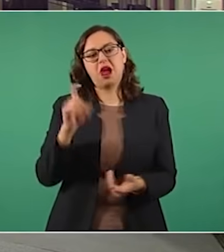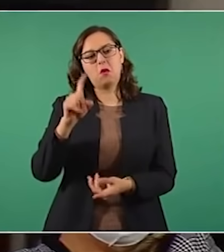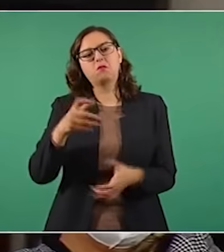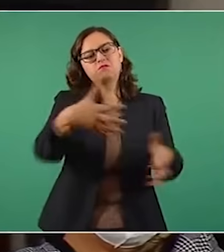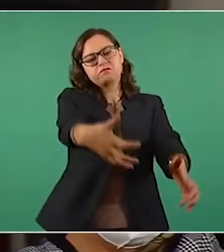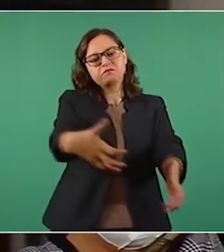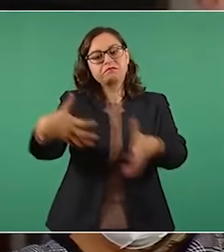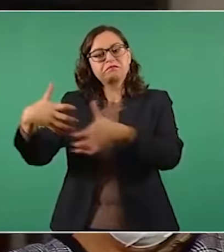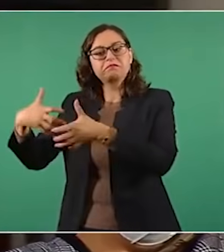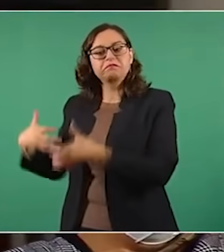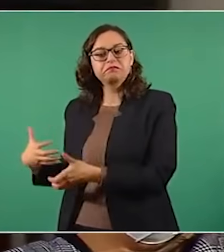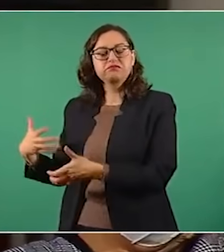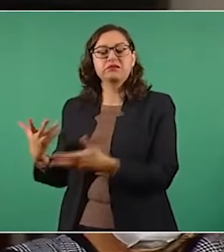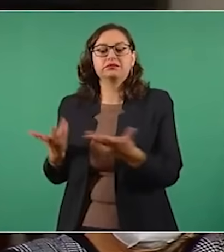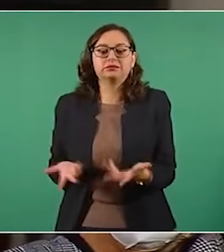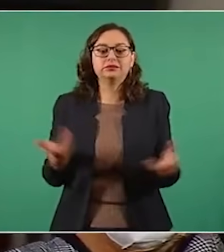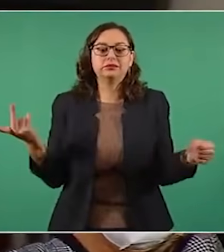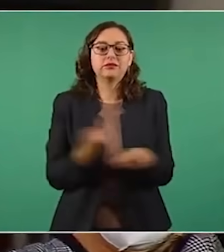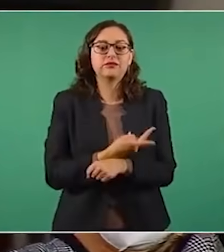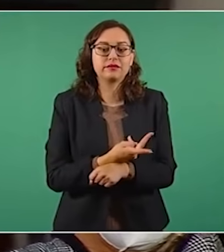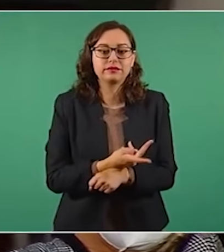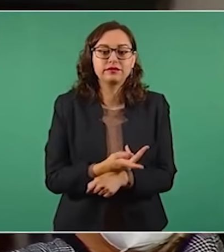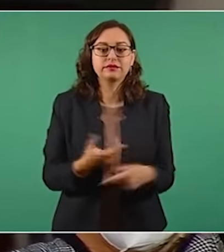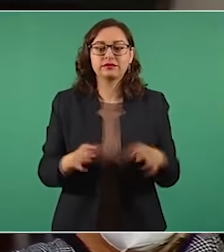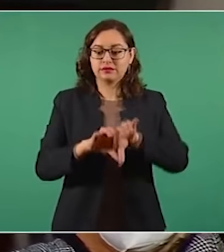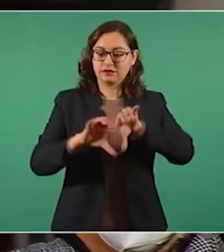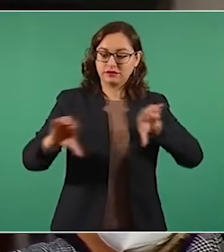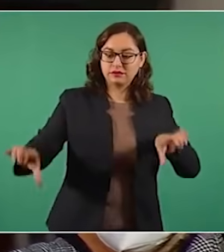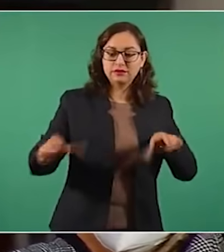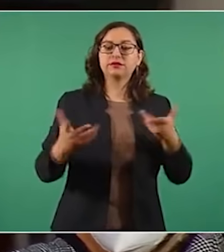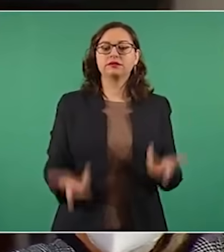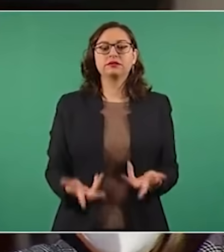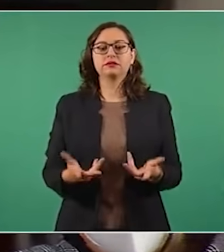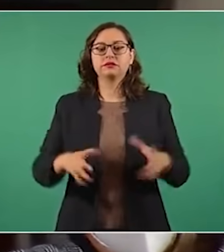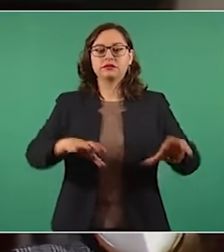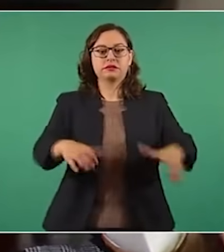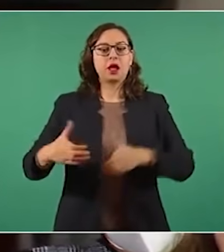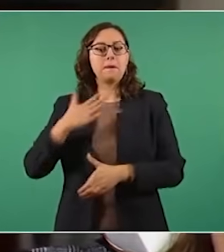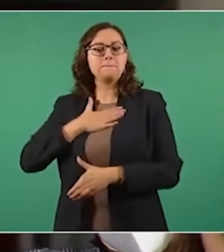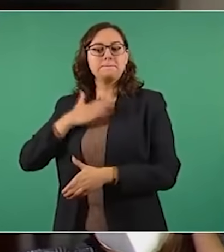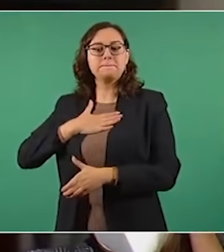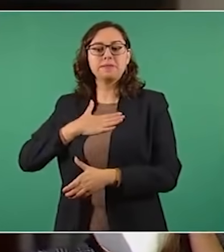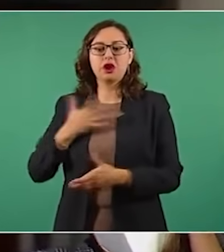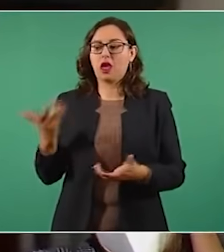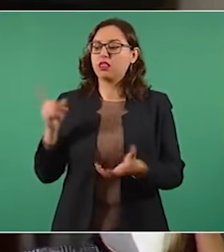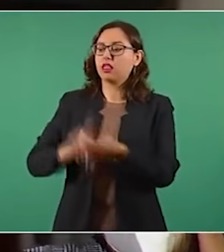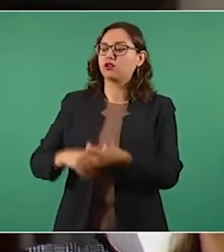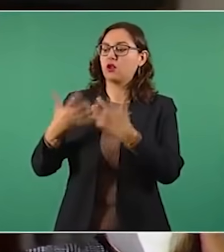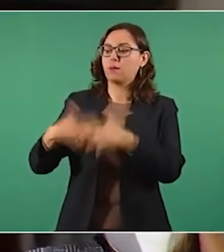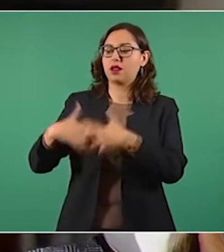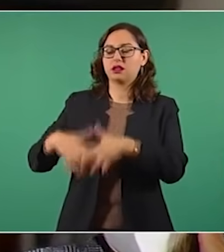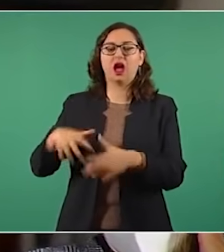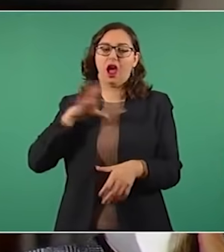planeación. Hacen uso de presas, de ductos que fueron invertidos con dinero público, dando como justificación que generan empleos. Pero